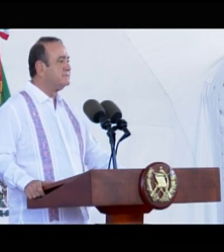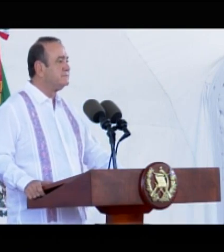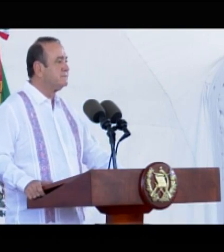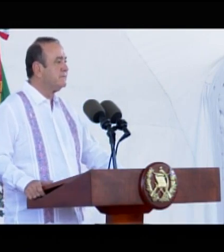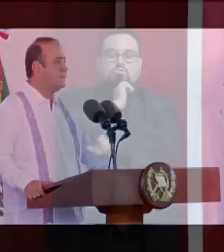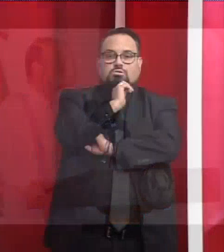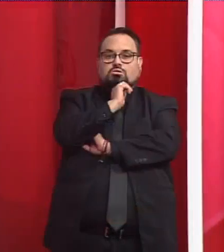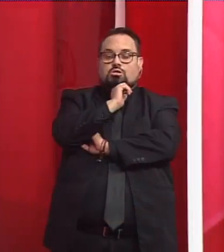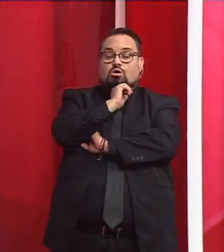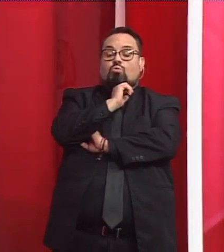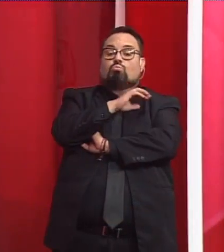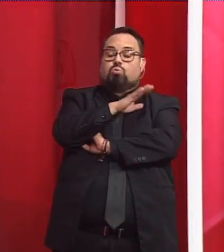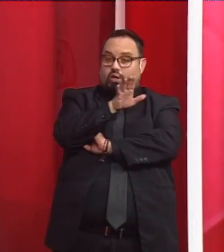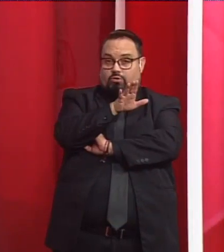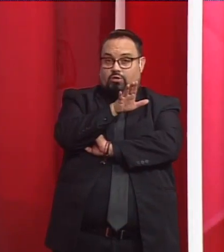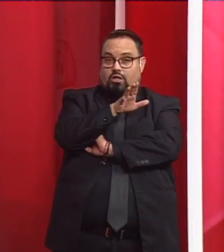soberanía.